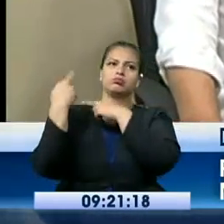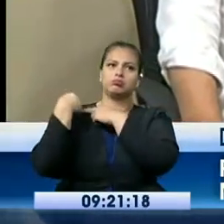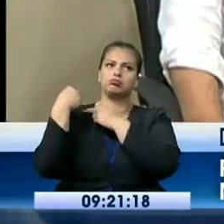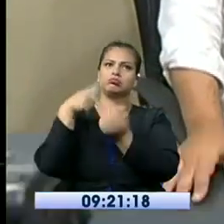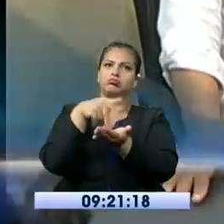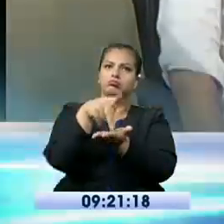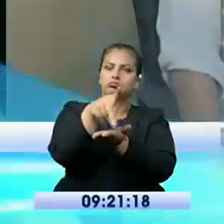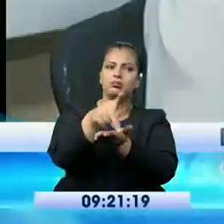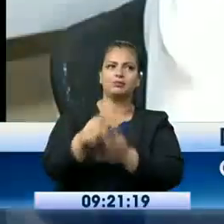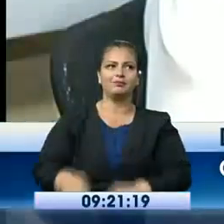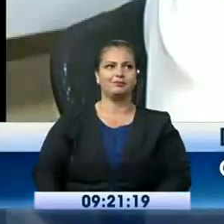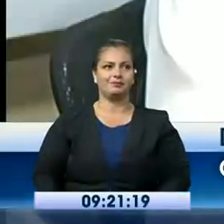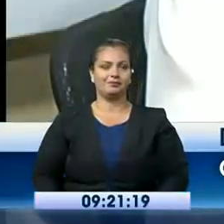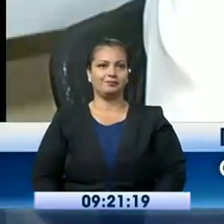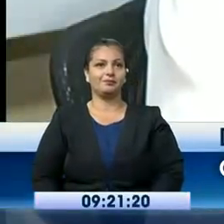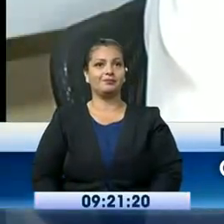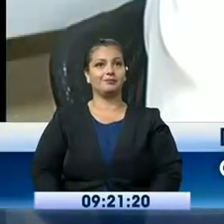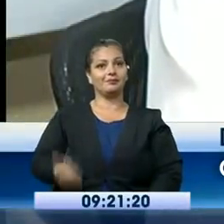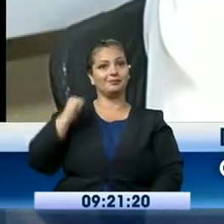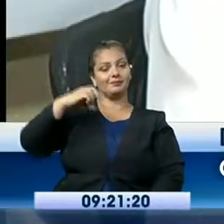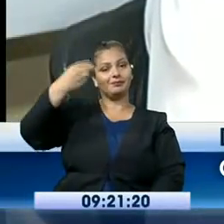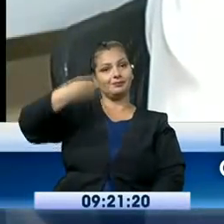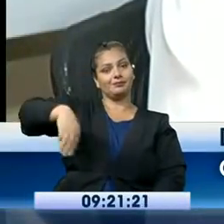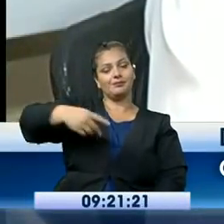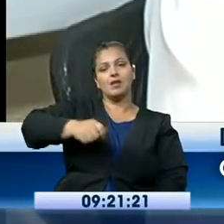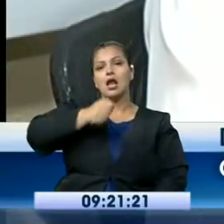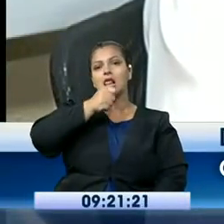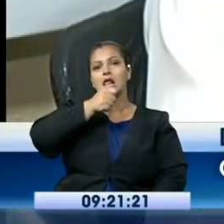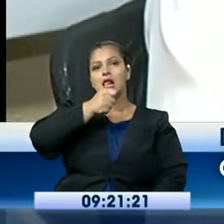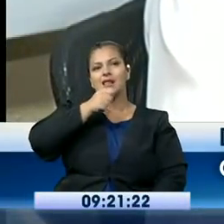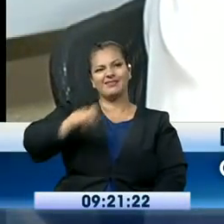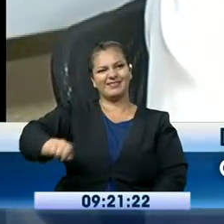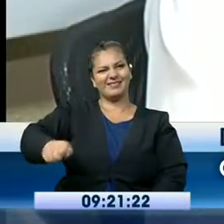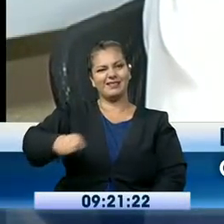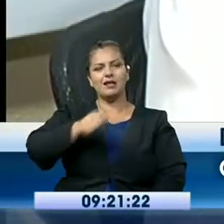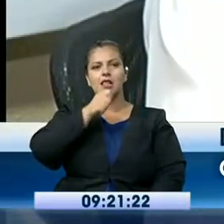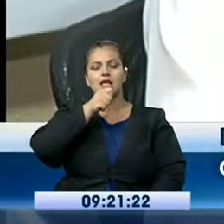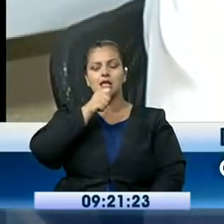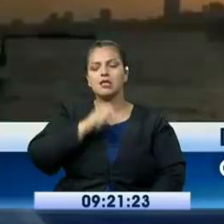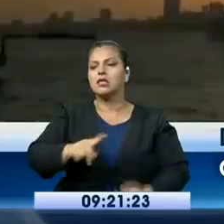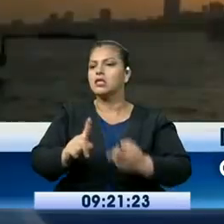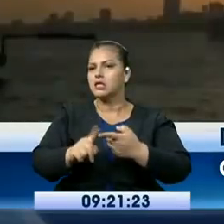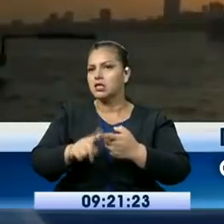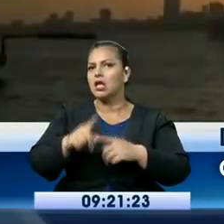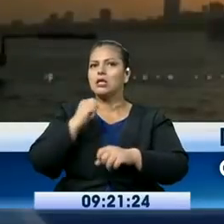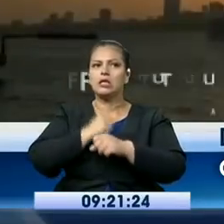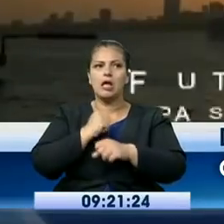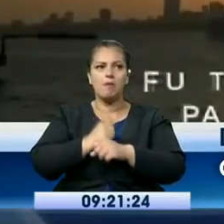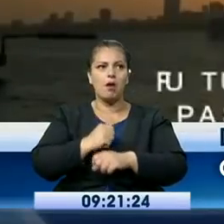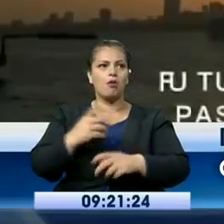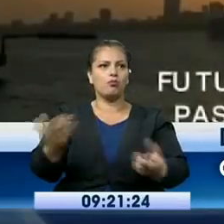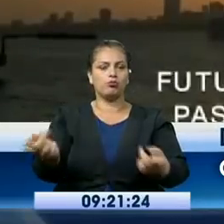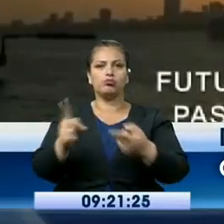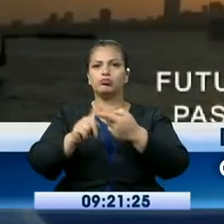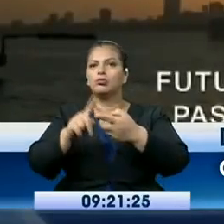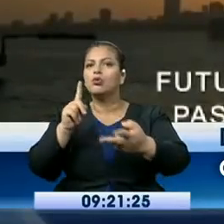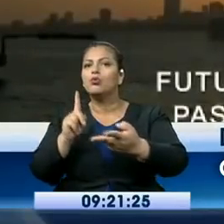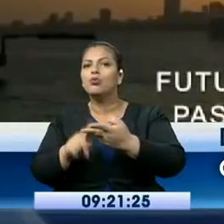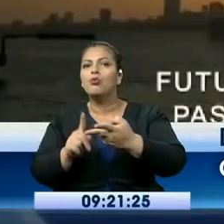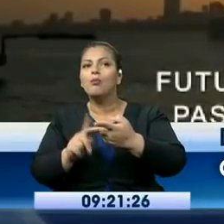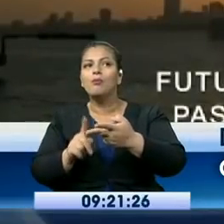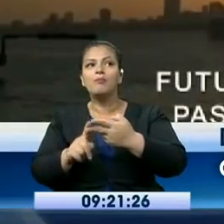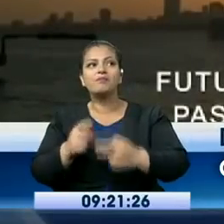habitual enlace radial de los miércoles habló sobre otros megaproyectos para guayaquil como la aerovía cuya